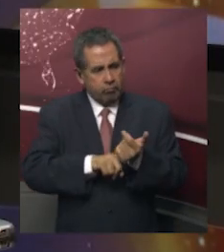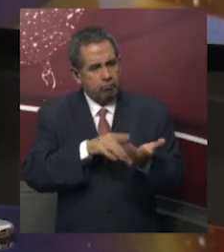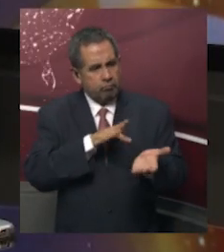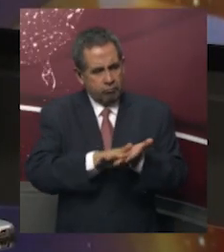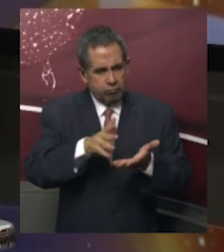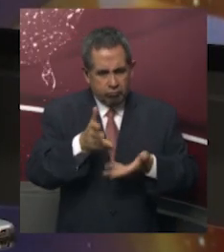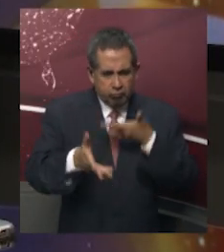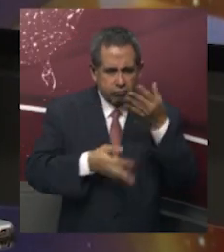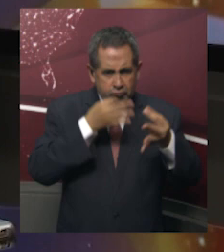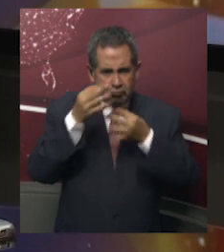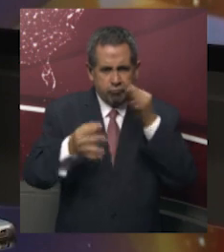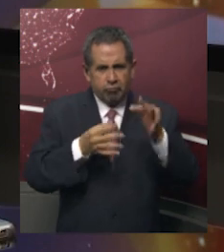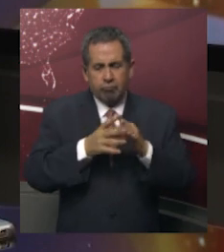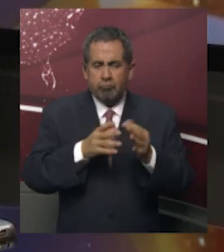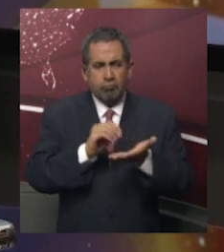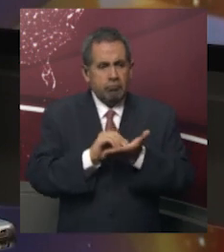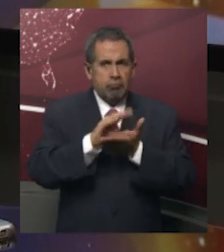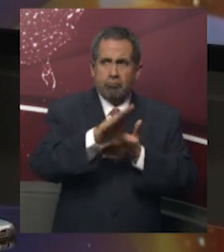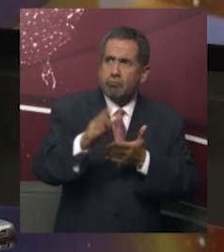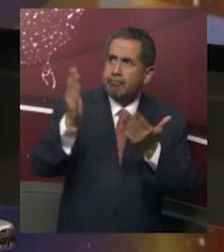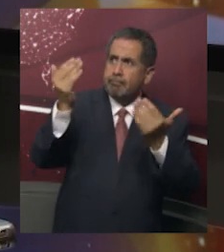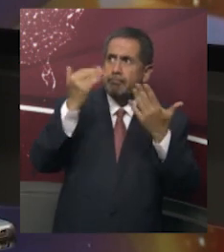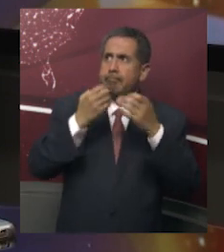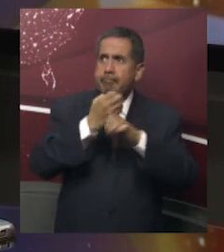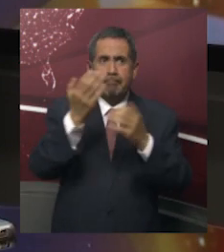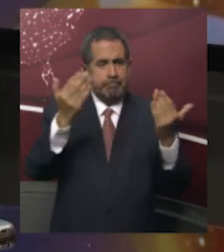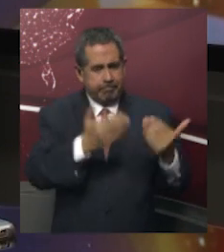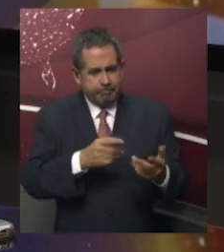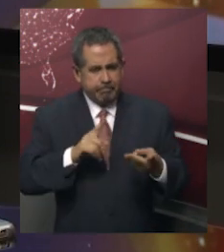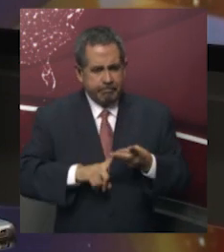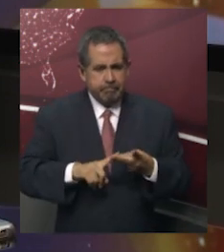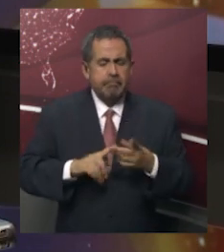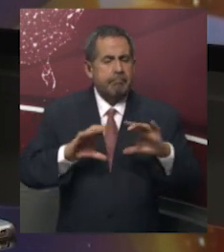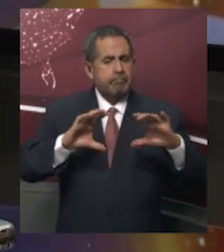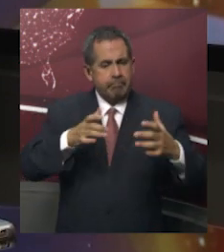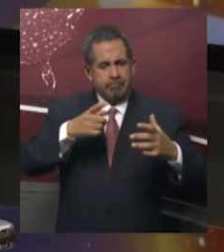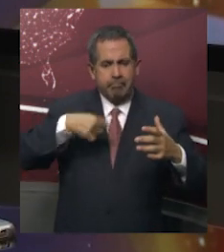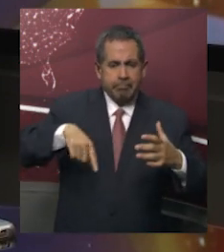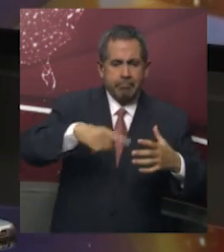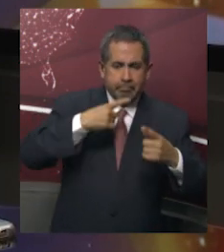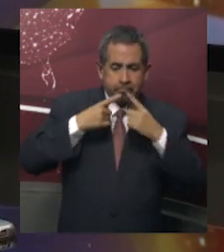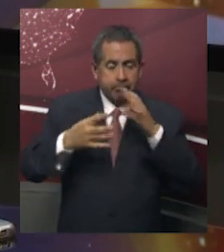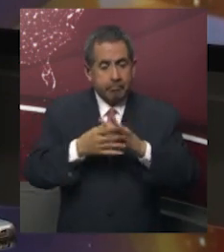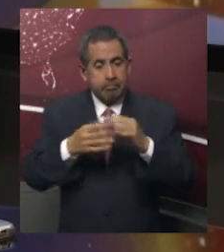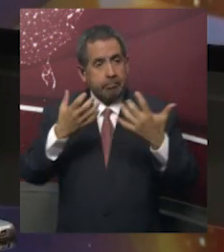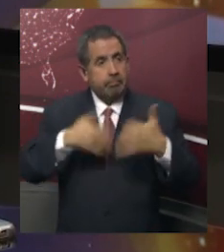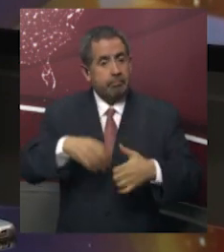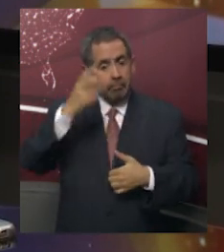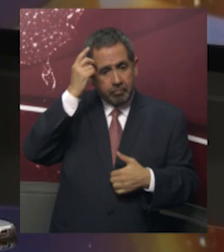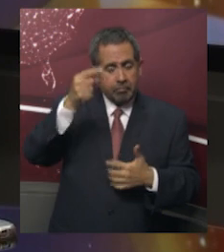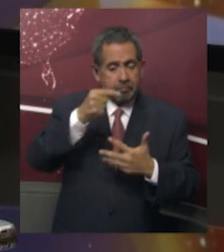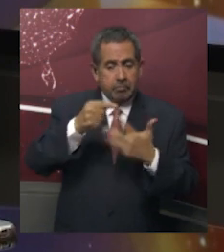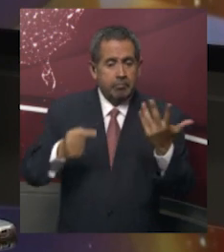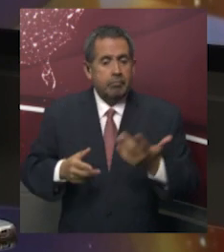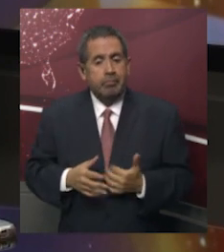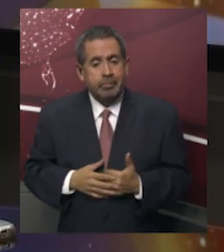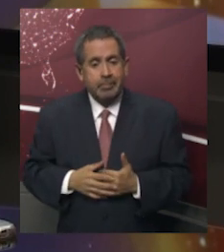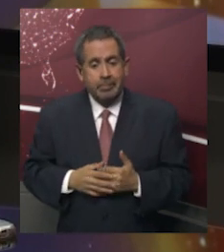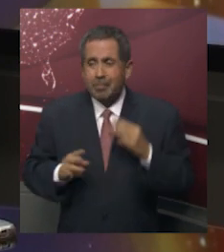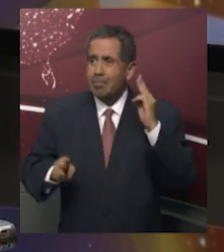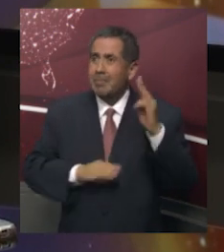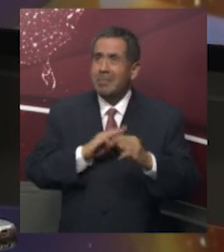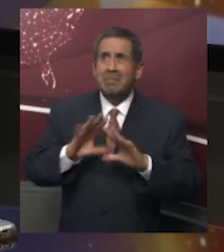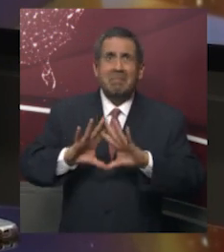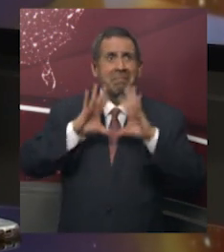diplomacia, promoviendo, por ejemplo, inversiones en sus estados, vemos a los parlamentos, vemos a los empresarios. En un mundo tan